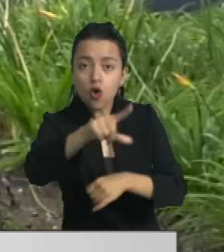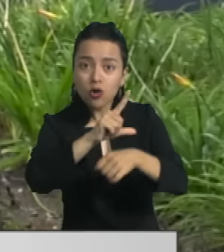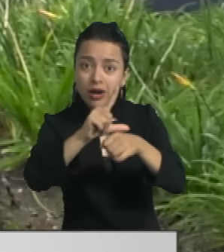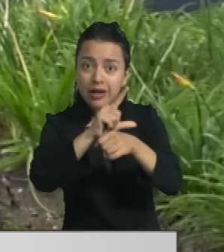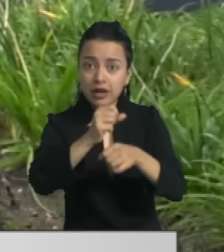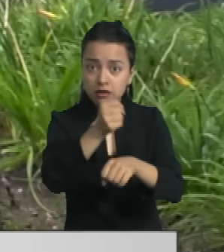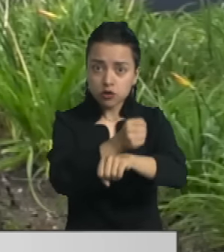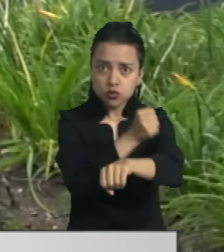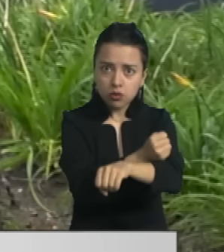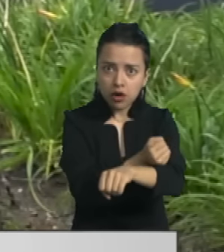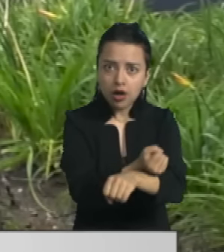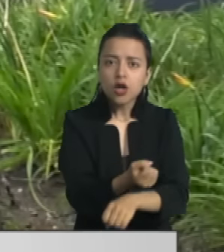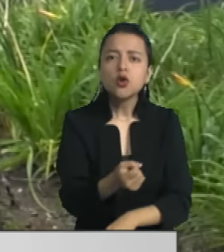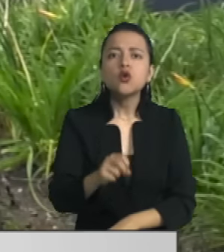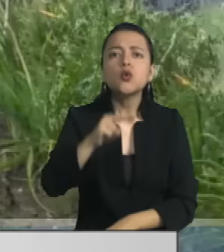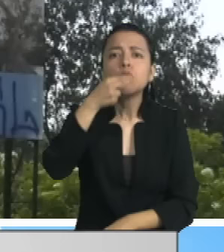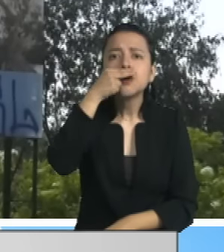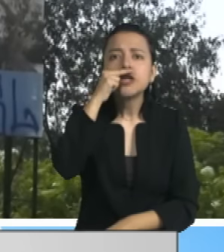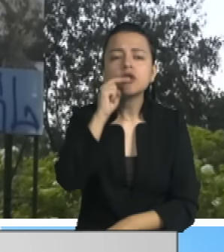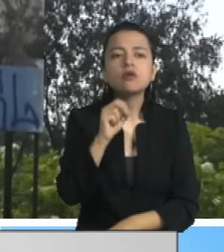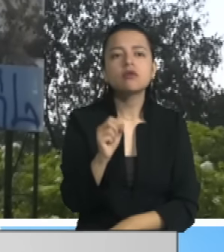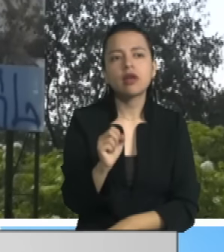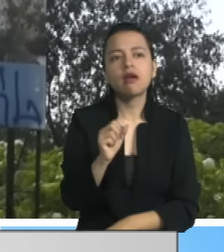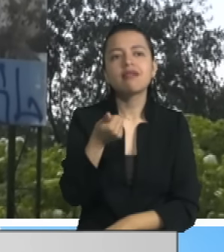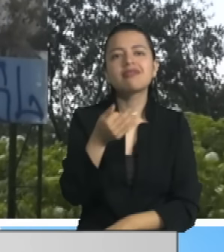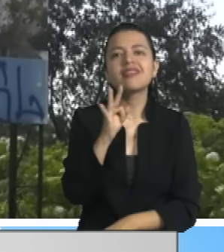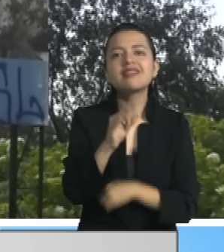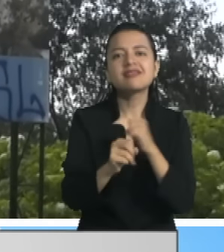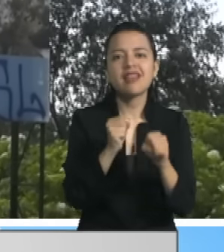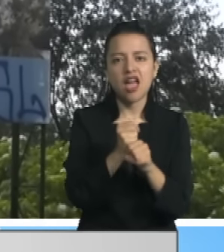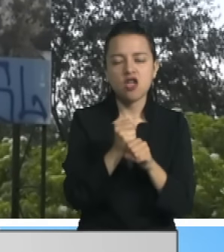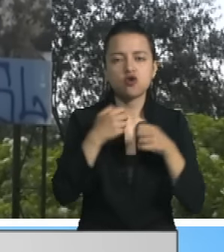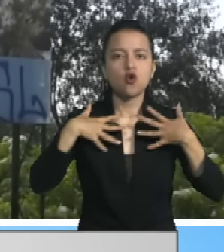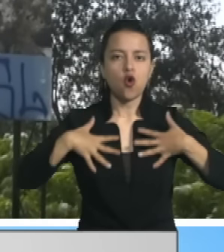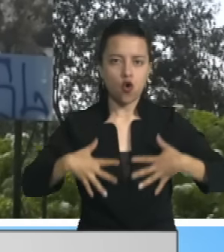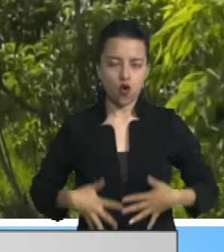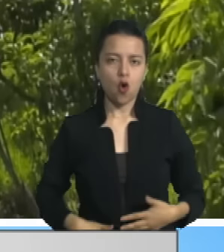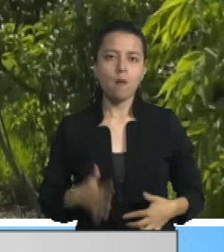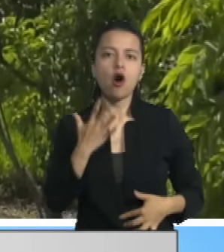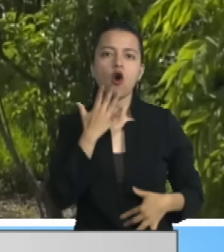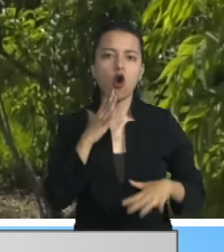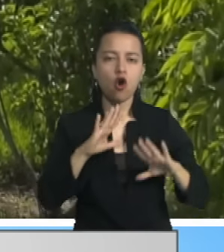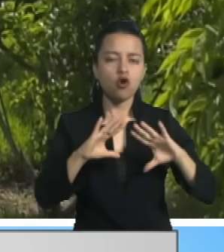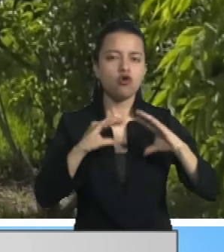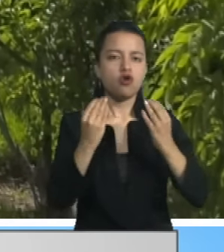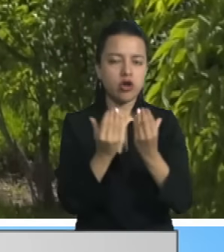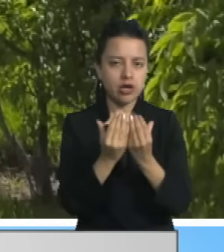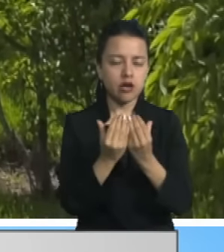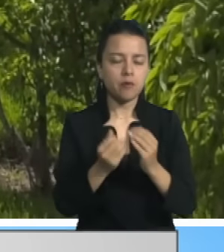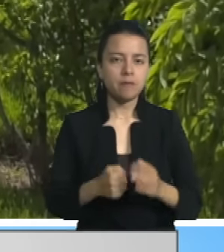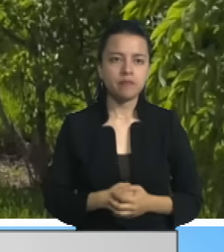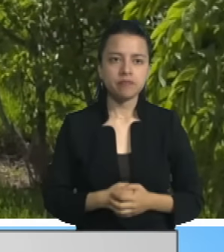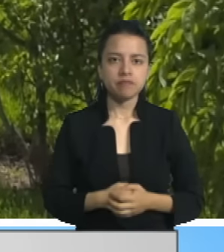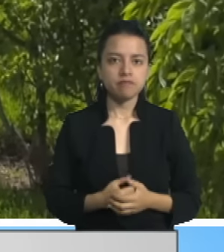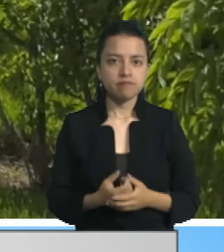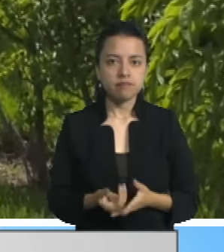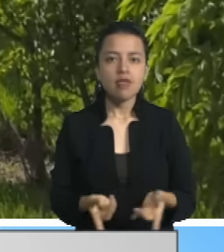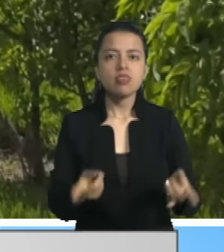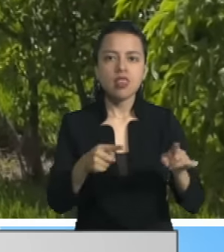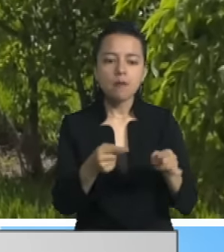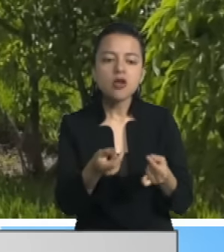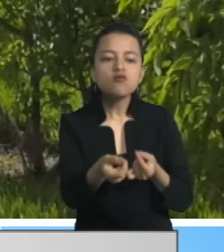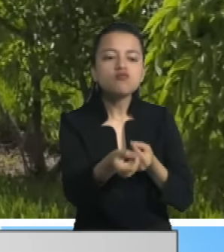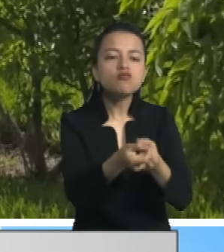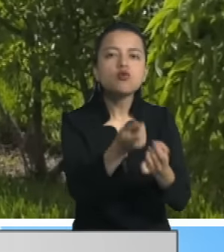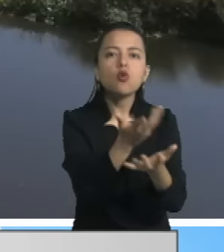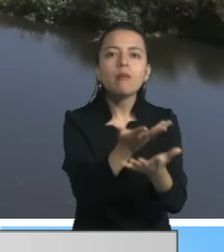niño de tan solo 13 años de edad quien portaba su uniforme de un colegio de esta localidad fue encontrado muerto dentro del humedal Juan